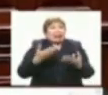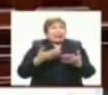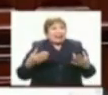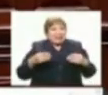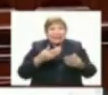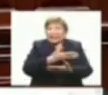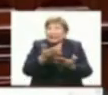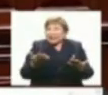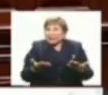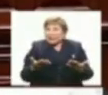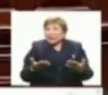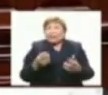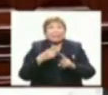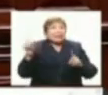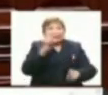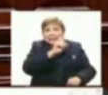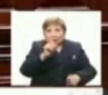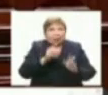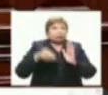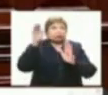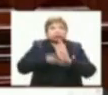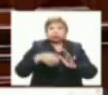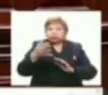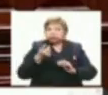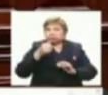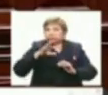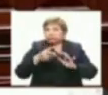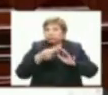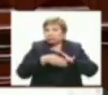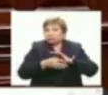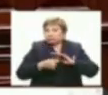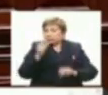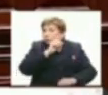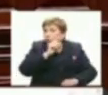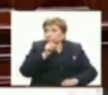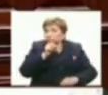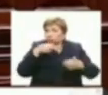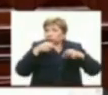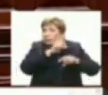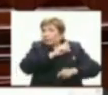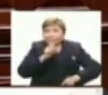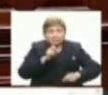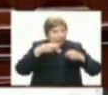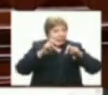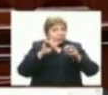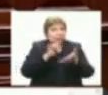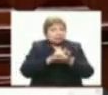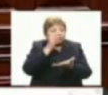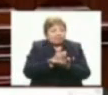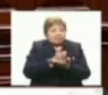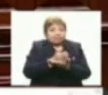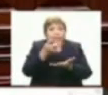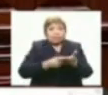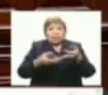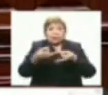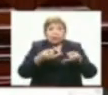eficacia, pero sin usura. No pretendemos ni remotamente estatizar ninguna